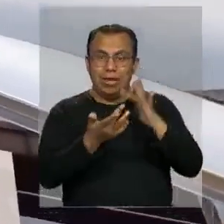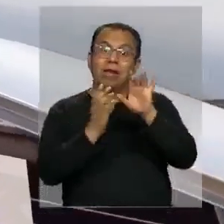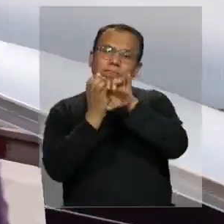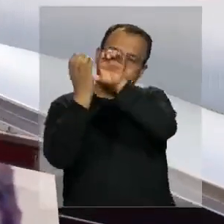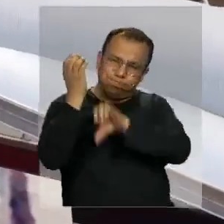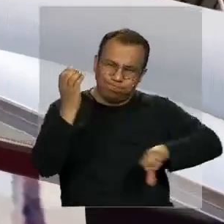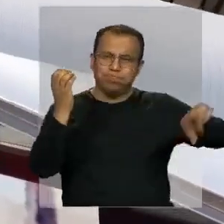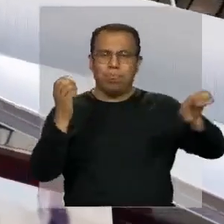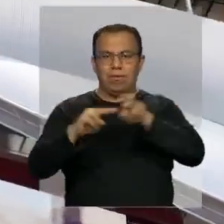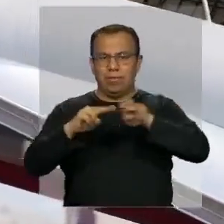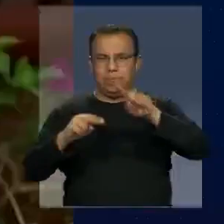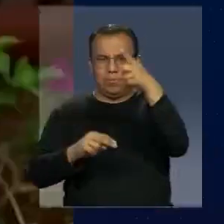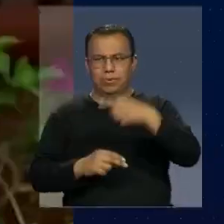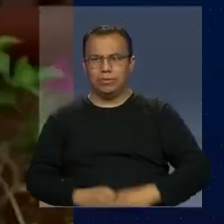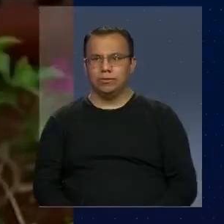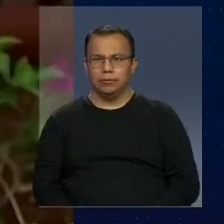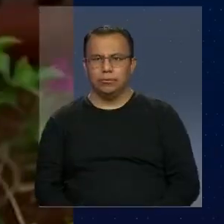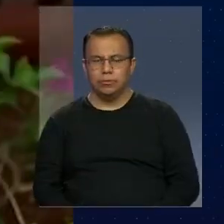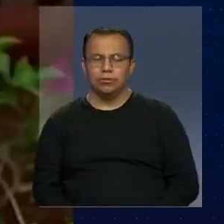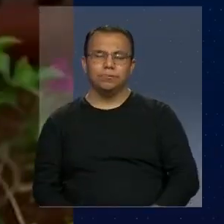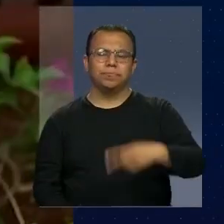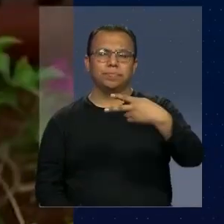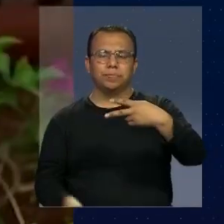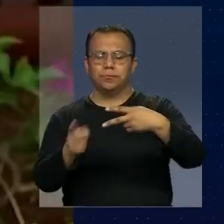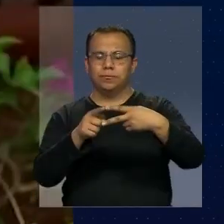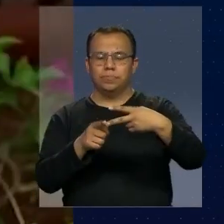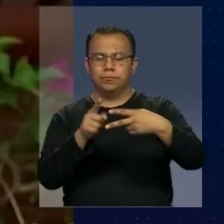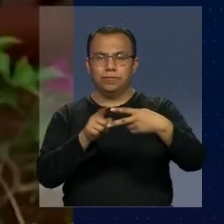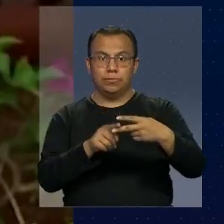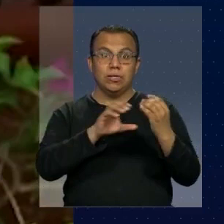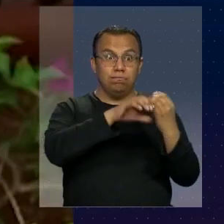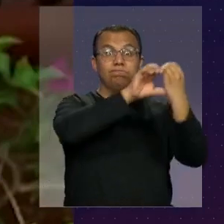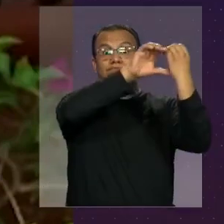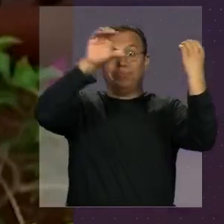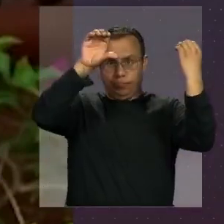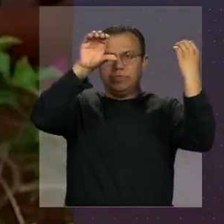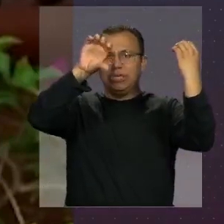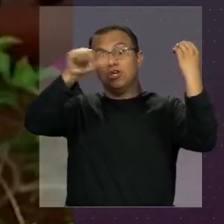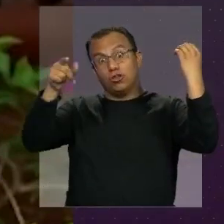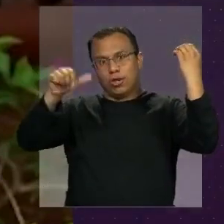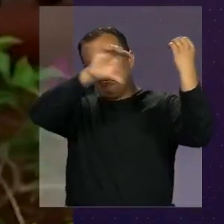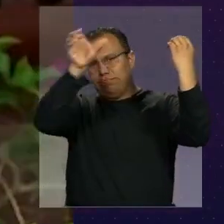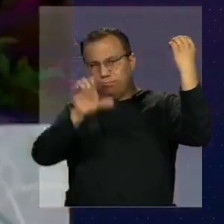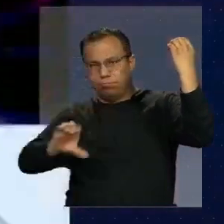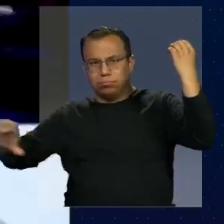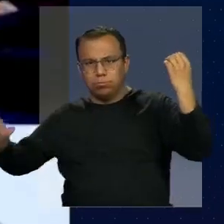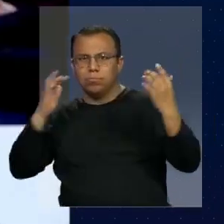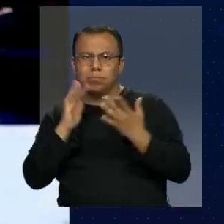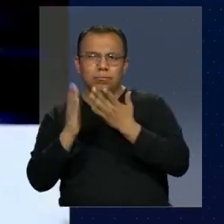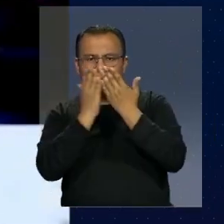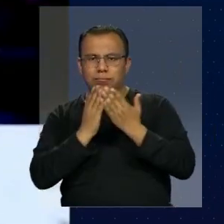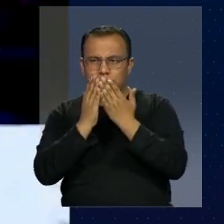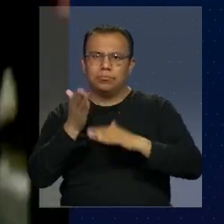una parte de la primera línea. Dos fases, una primera elevada y una subterránea, utilizando los estudios